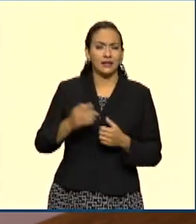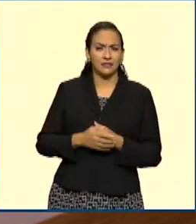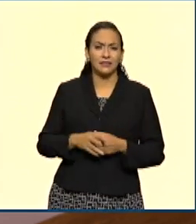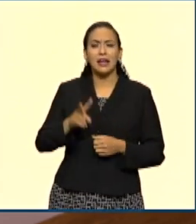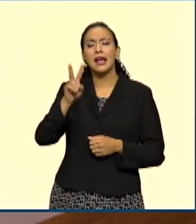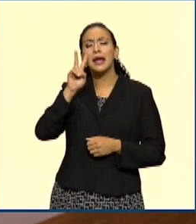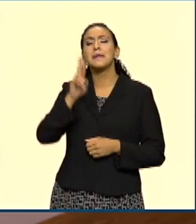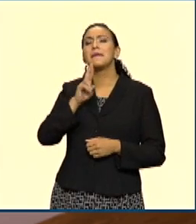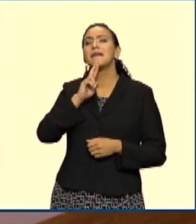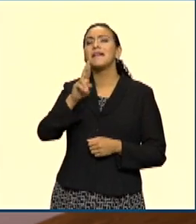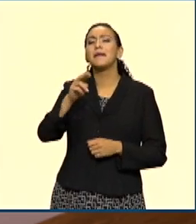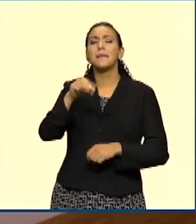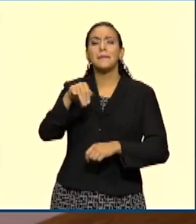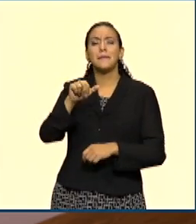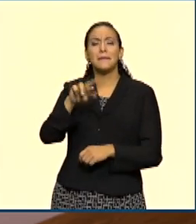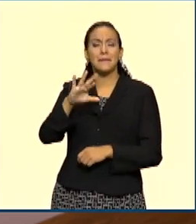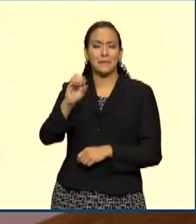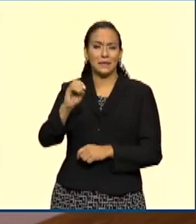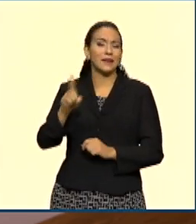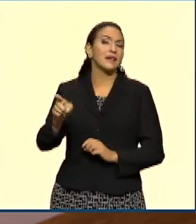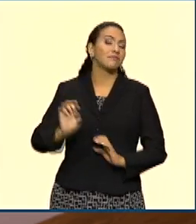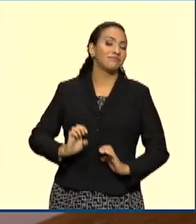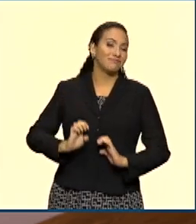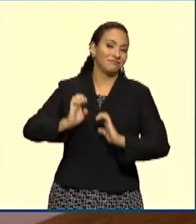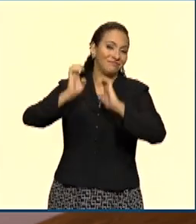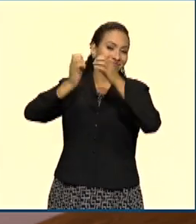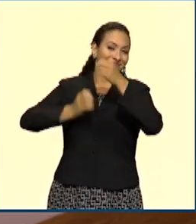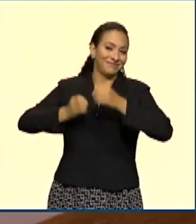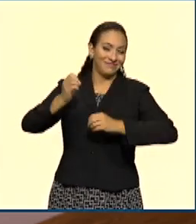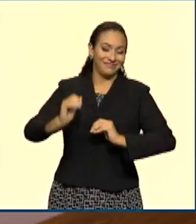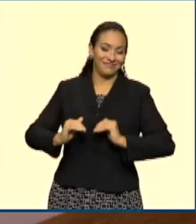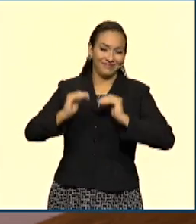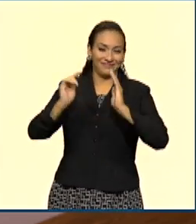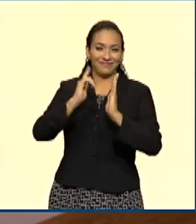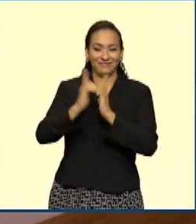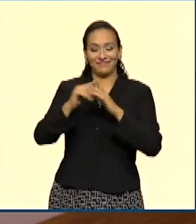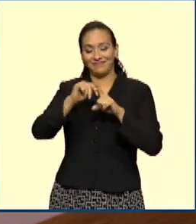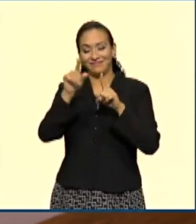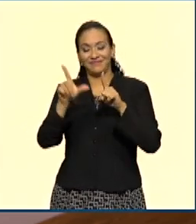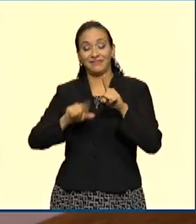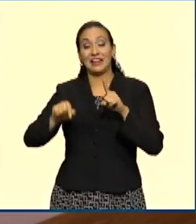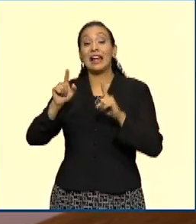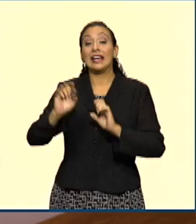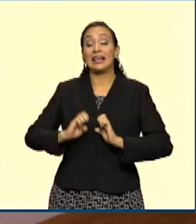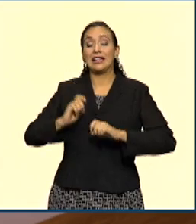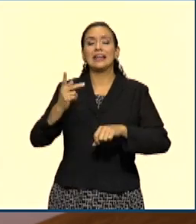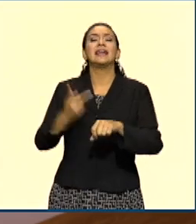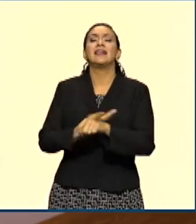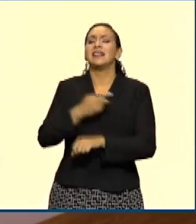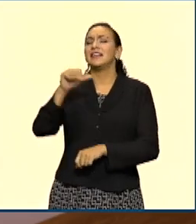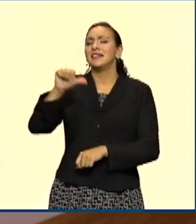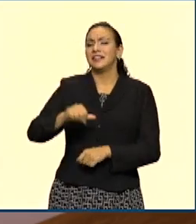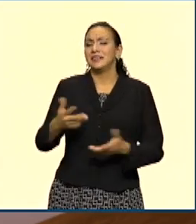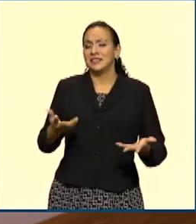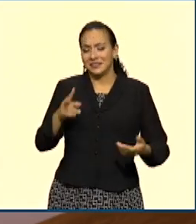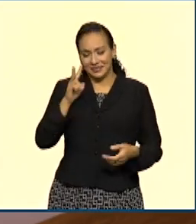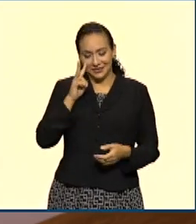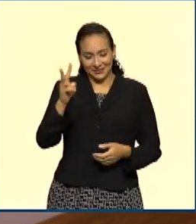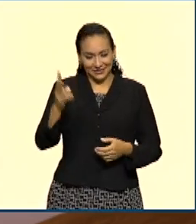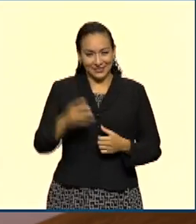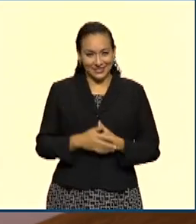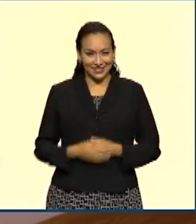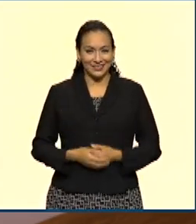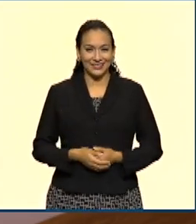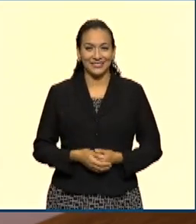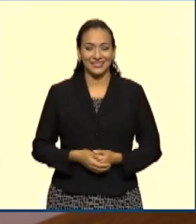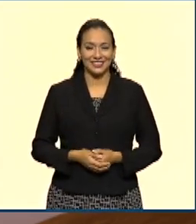de mi compañero Mario López Peña en el edificio sede de la Suprema Corte con la información de lo que se resolvió hoy en el Pleno